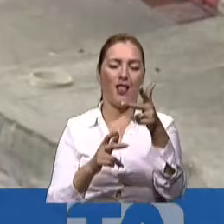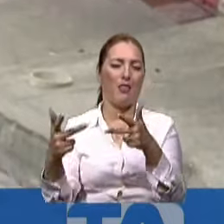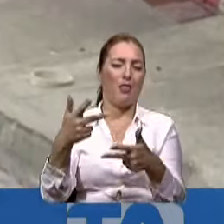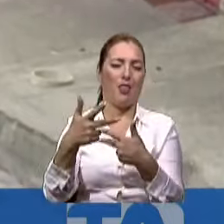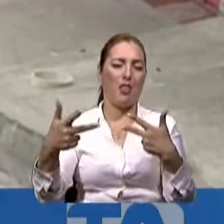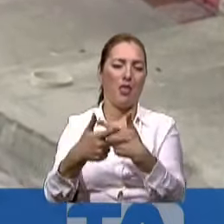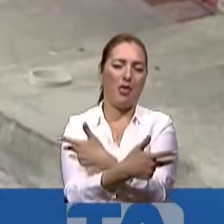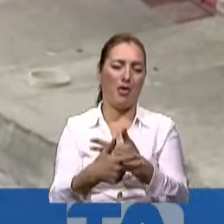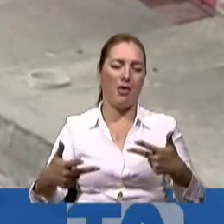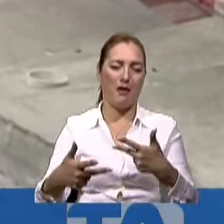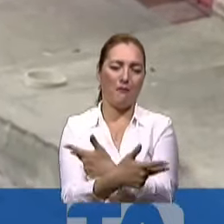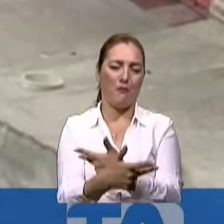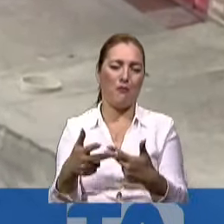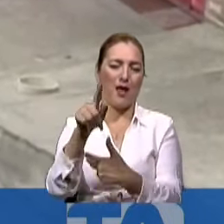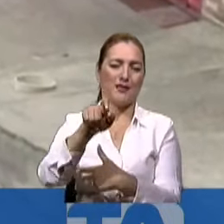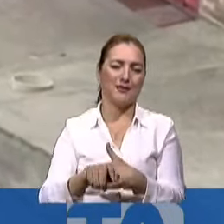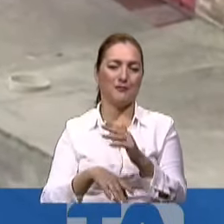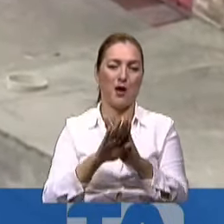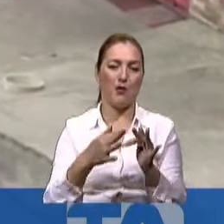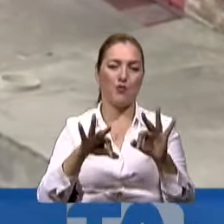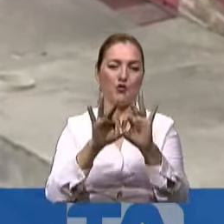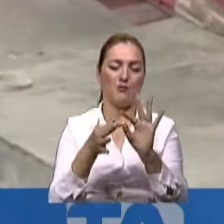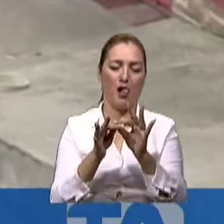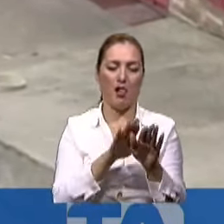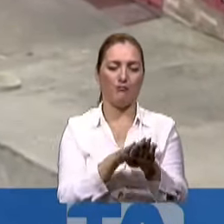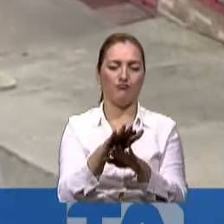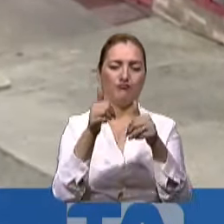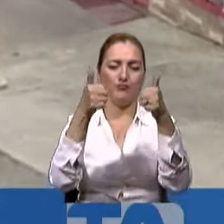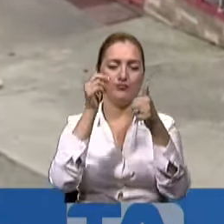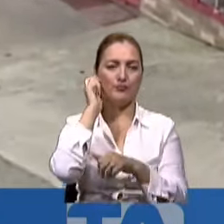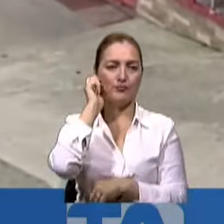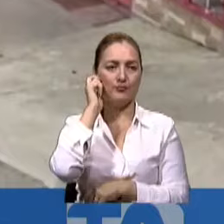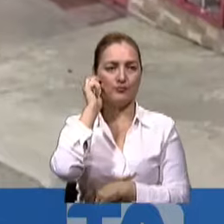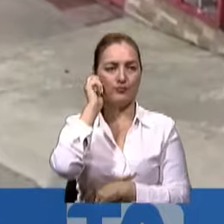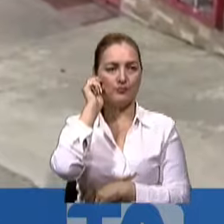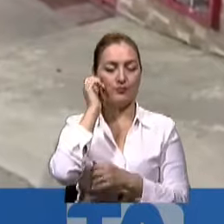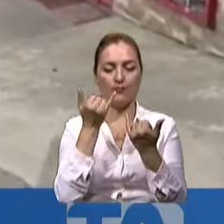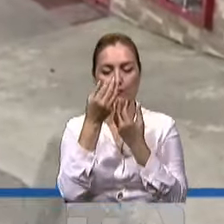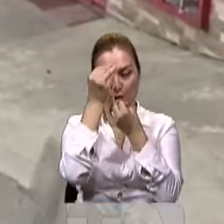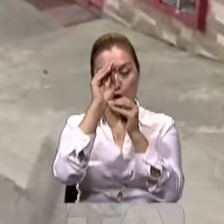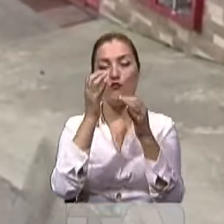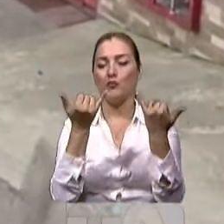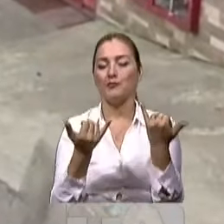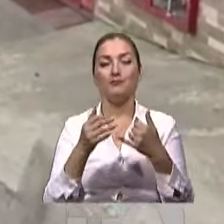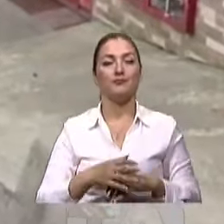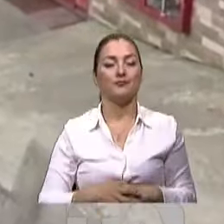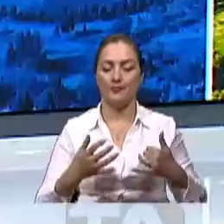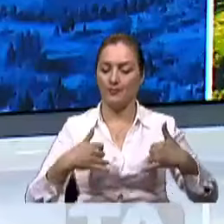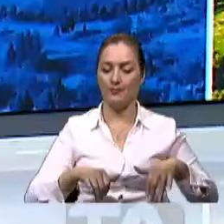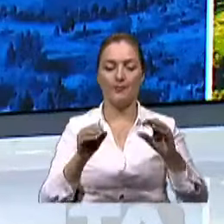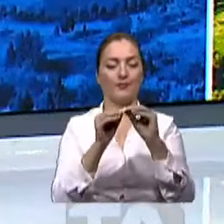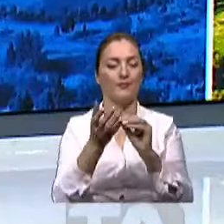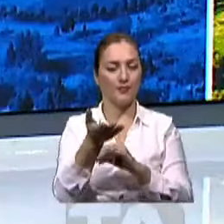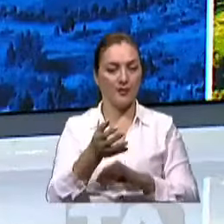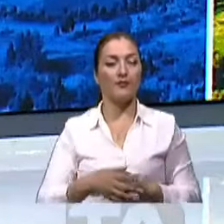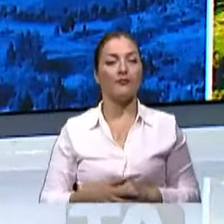público, por lo que debería ser una arteria vial en buen estado. Esa es la información que les tenemos a esta hora. Regreso a estudio con